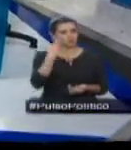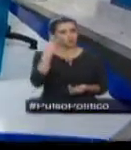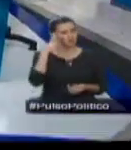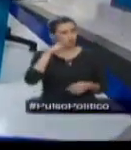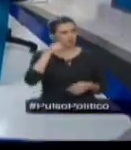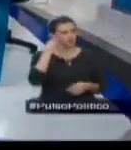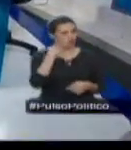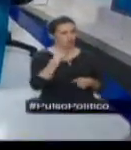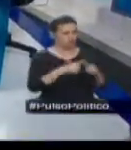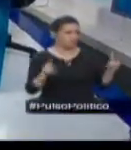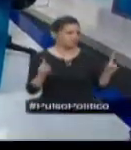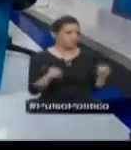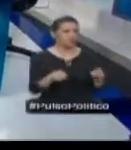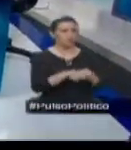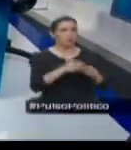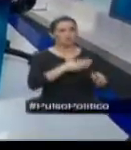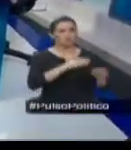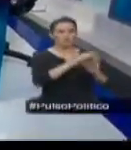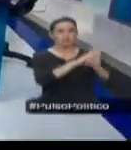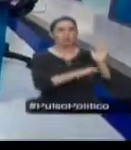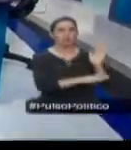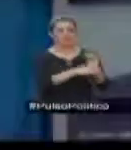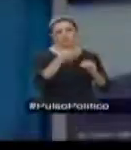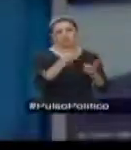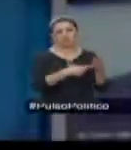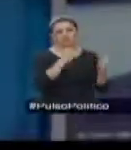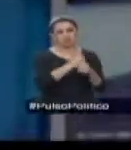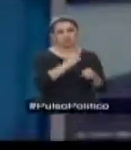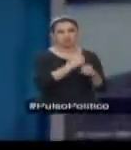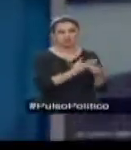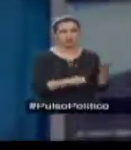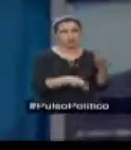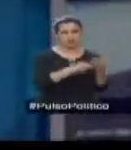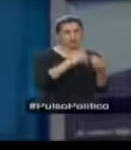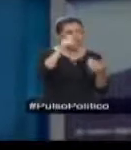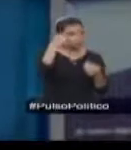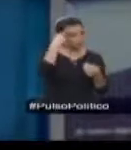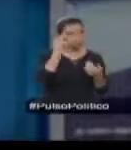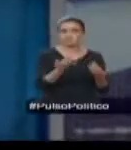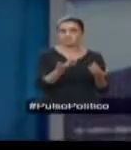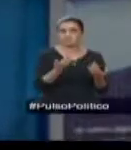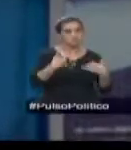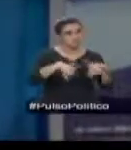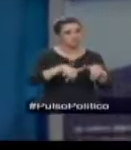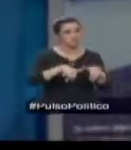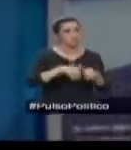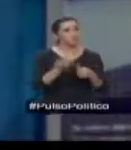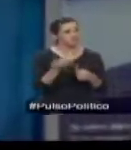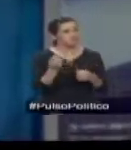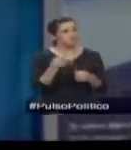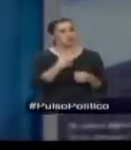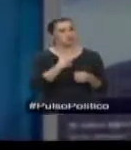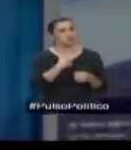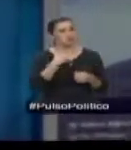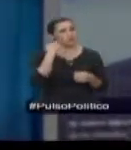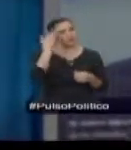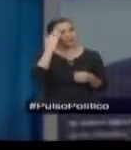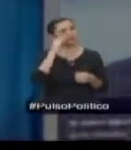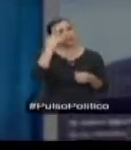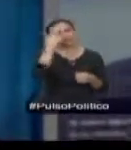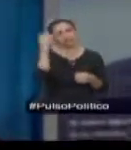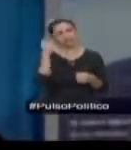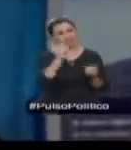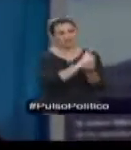yo creo que tal como está la constitución eso de que se trabaje complementariamente puede seguir sucediendo yo no veo la necesidad de hacer un cambio en la